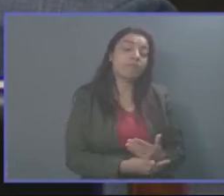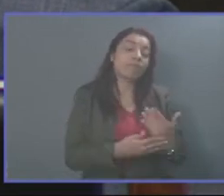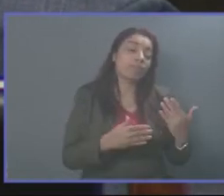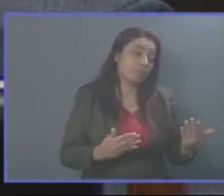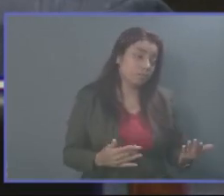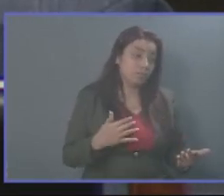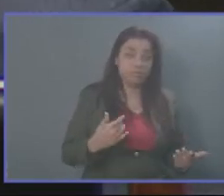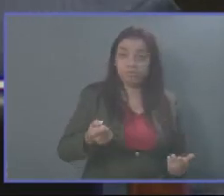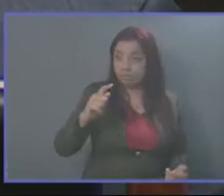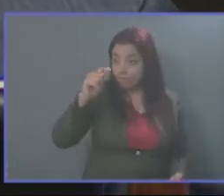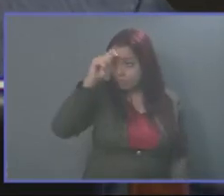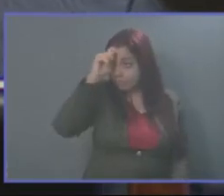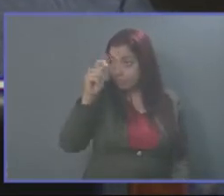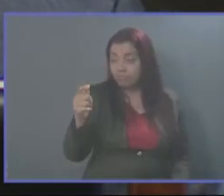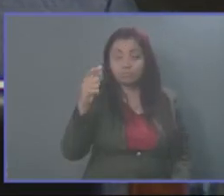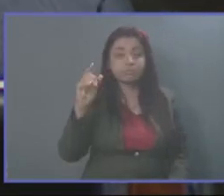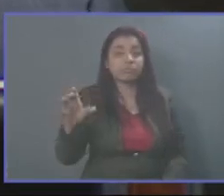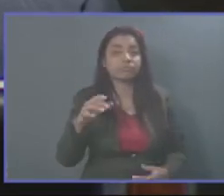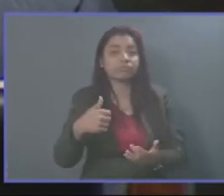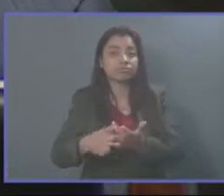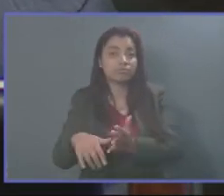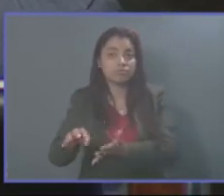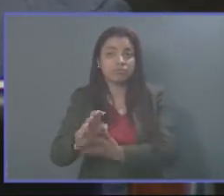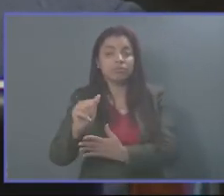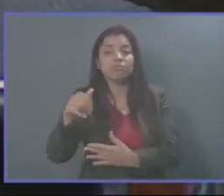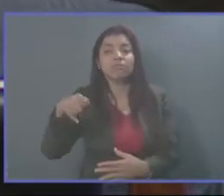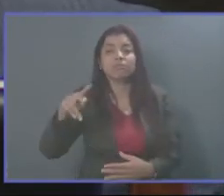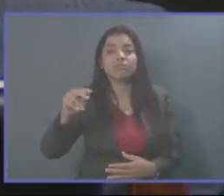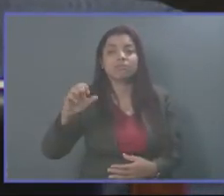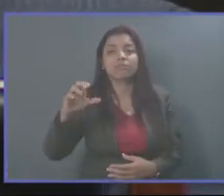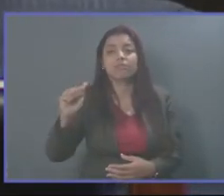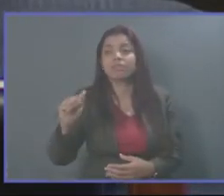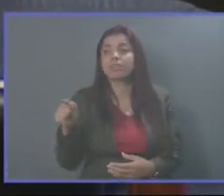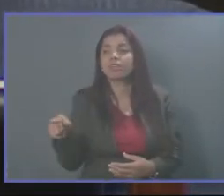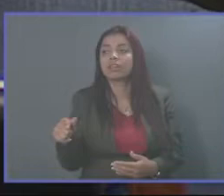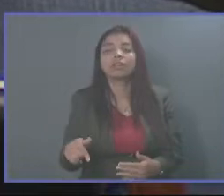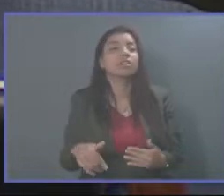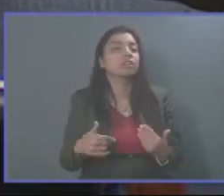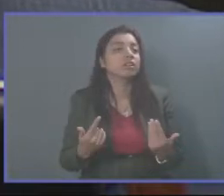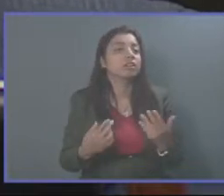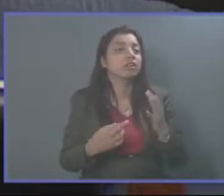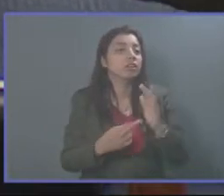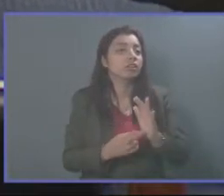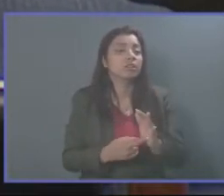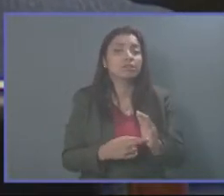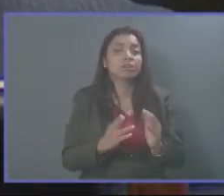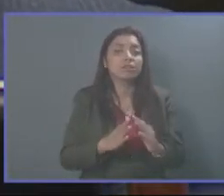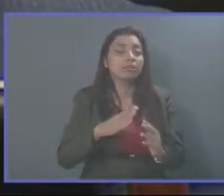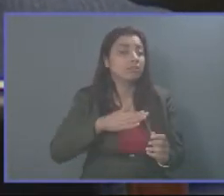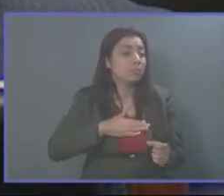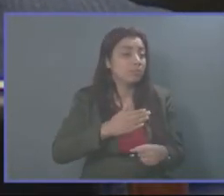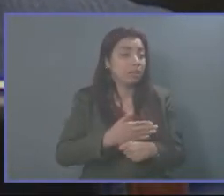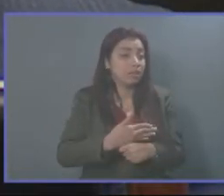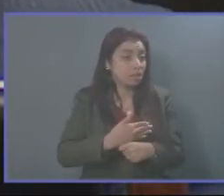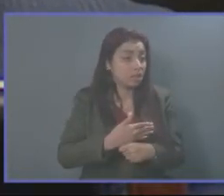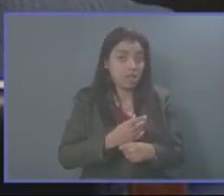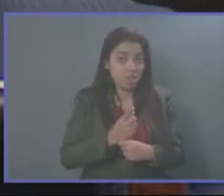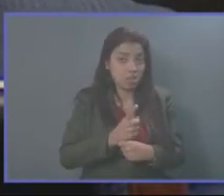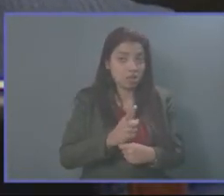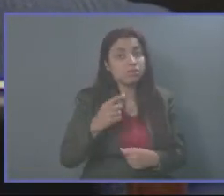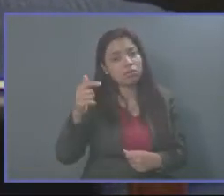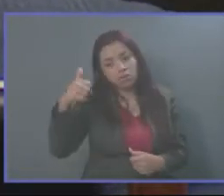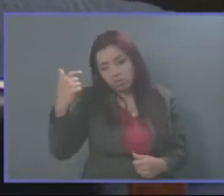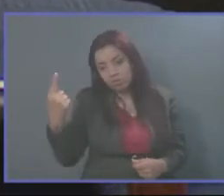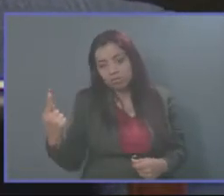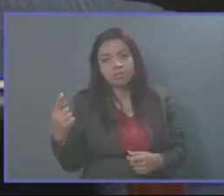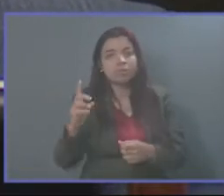nuestro reconocimiento también va para el Consejo Municipal de Apaneca, que no es representado por mi partido, pero al César lo que es del César